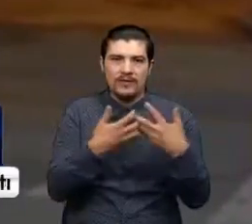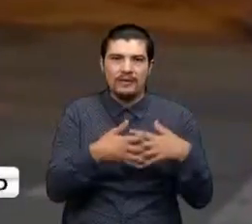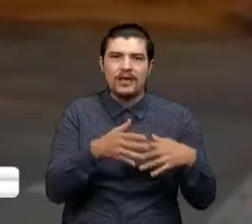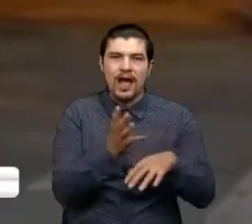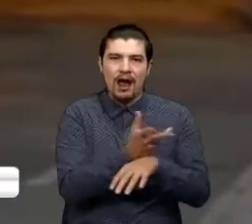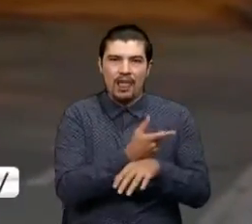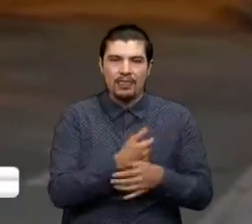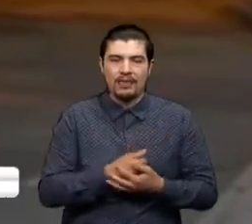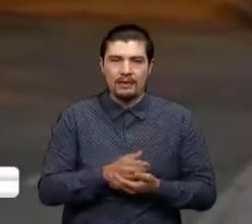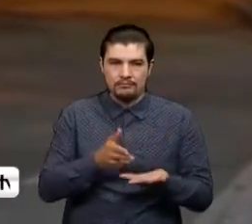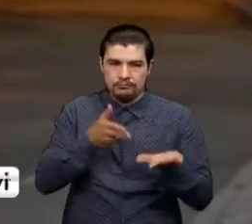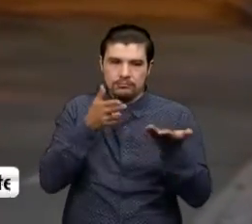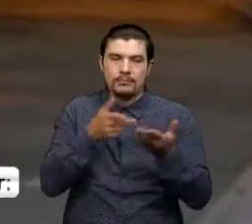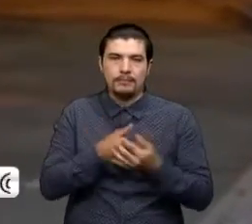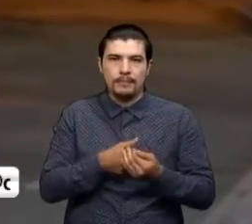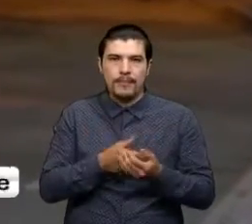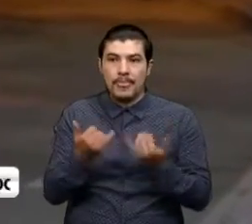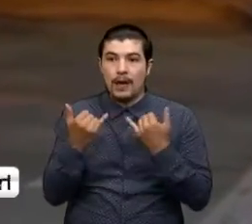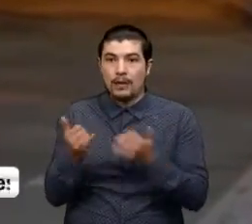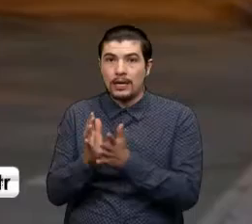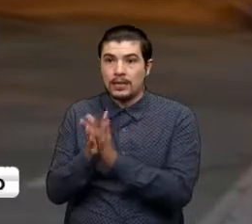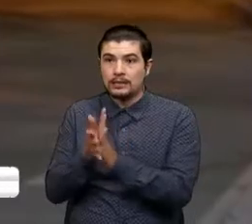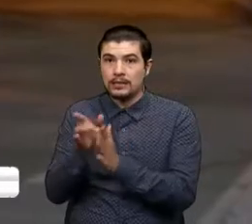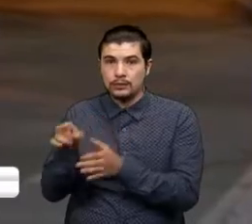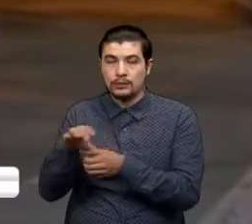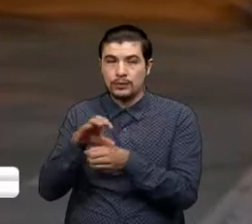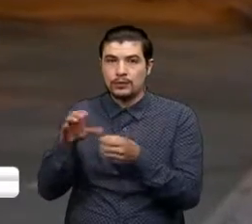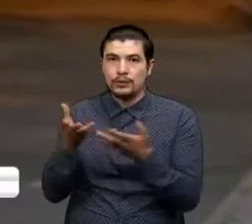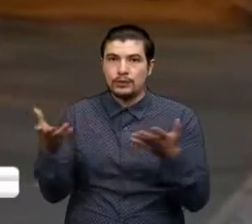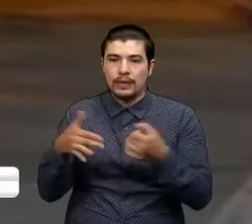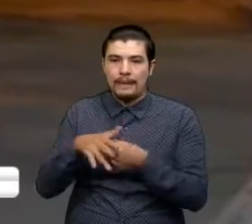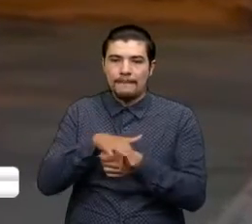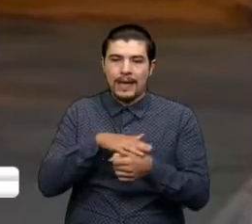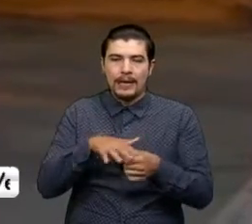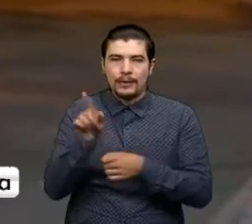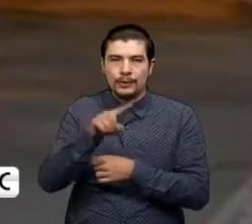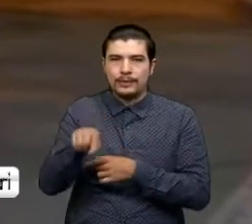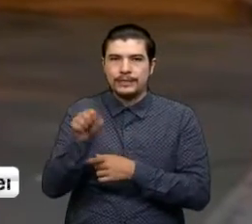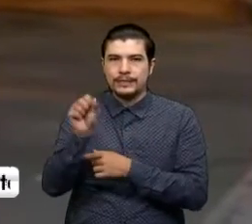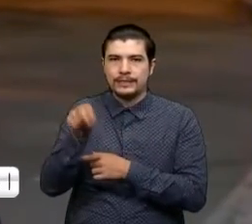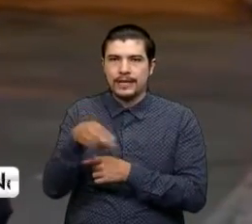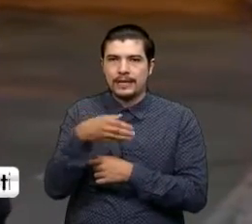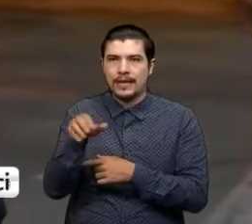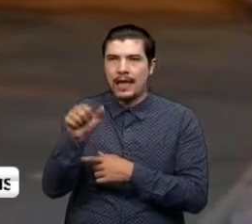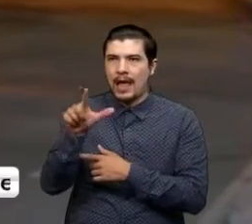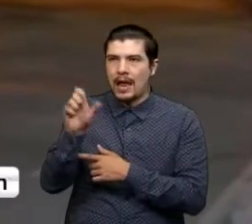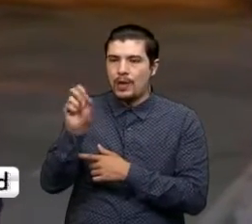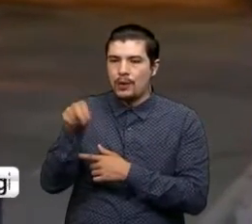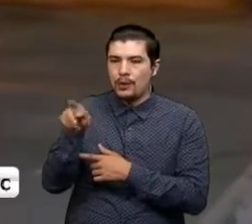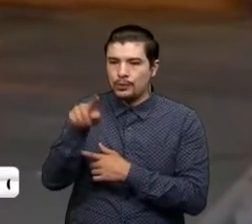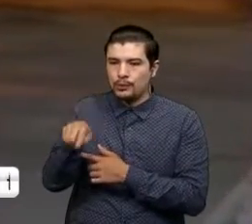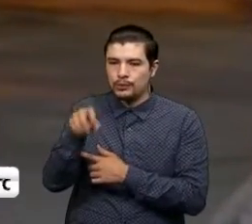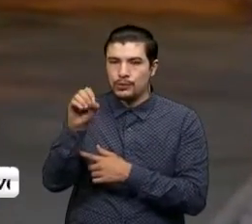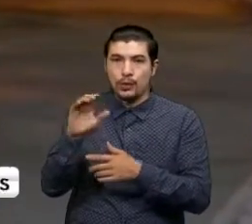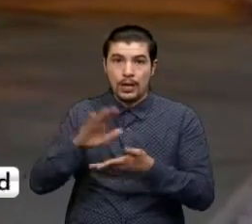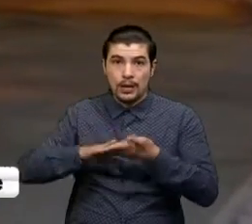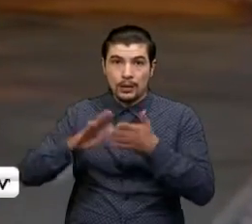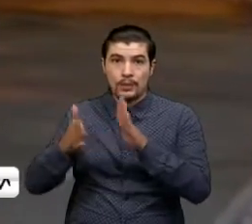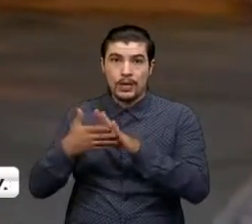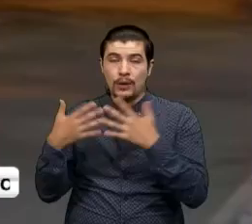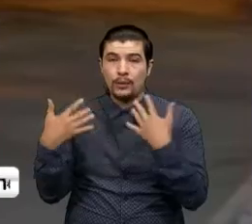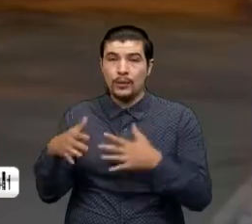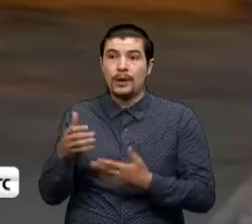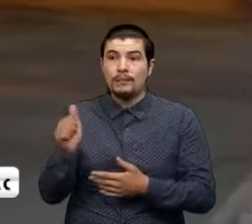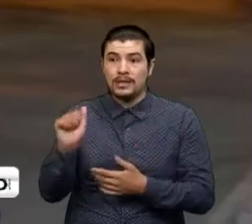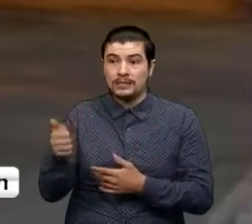nos trasladamos al centro de la ciudad, más exactamente al barrio San Alonso, en donde la comunidad realizó justicia